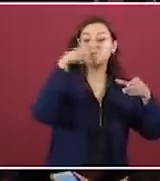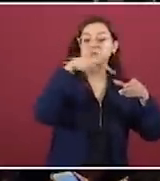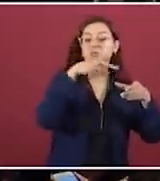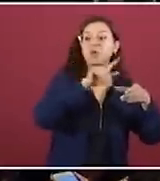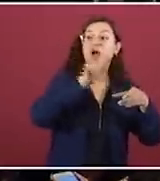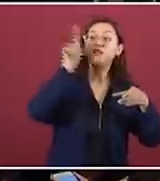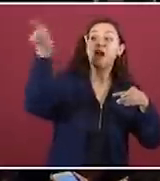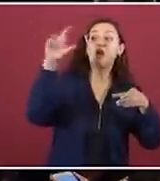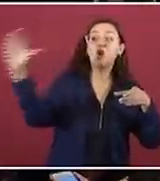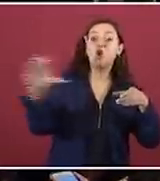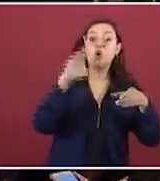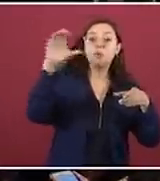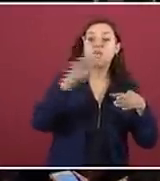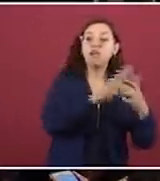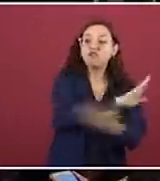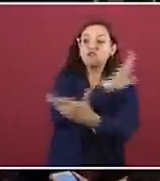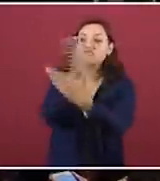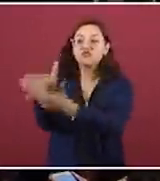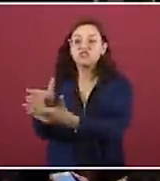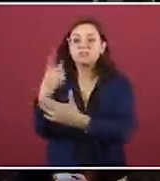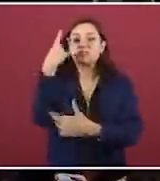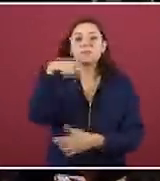a Colombia.